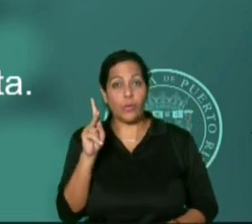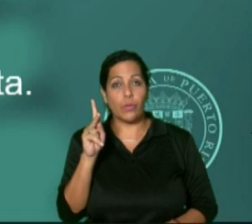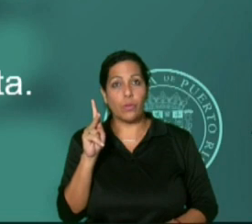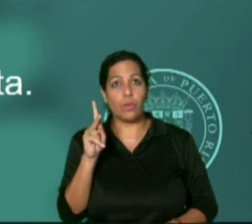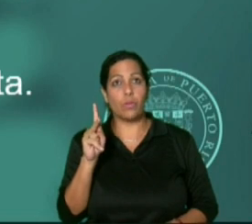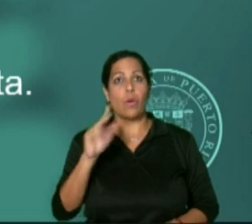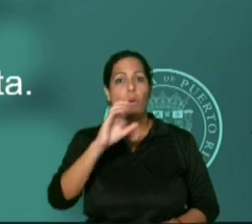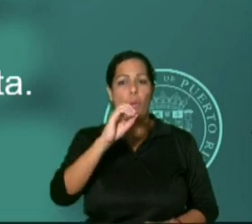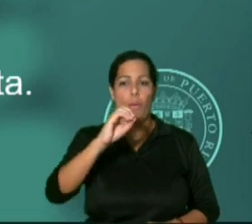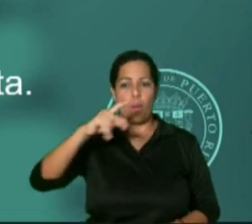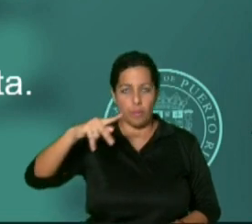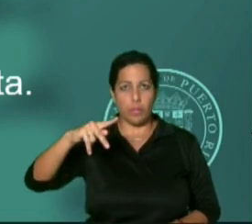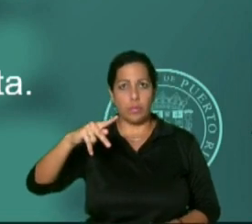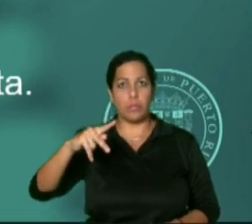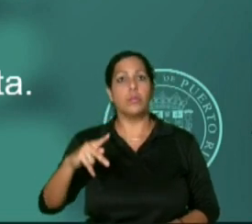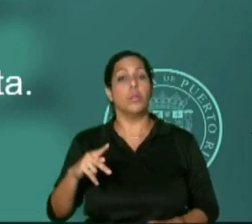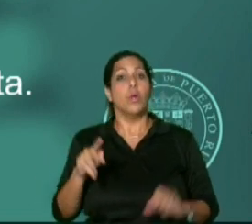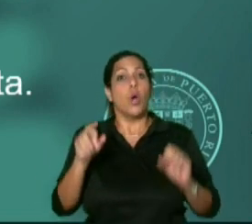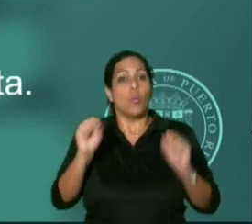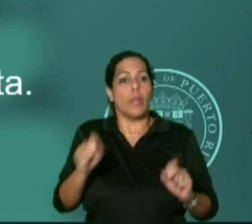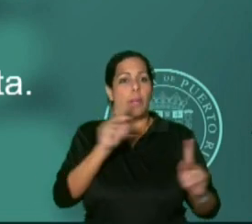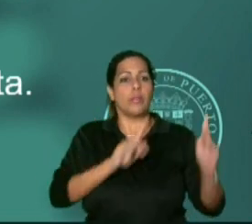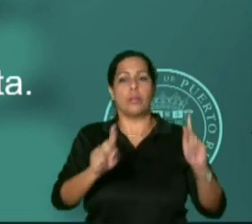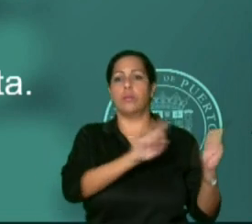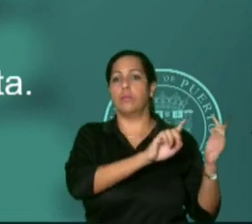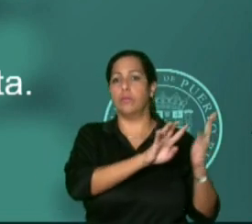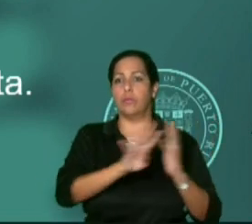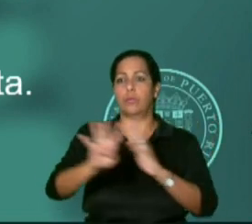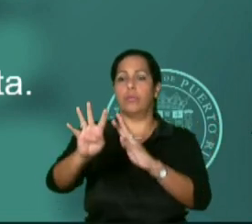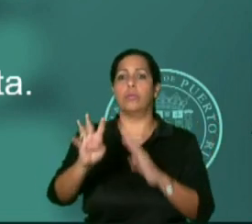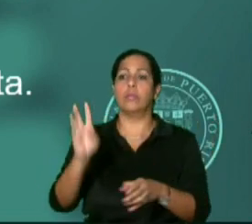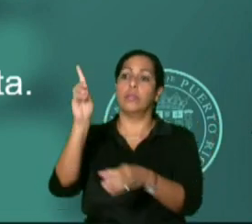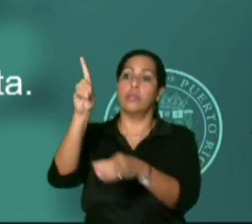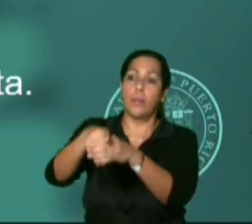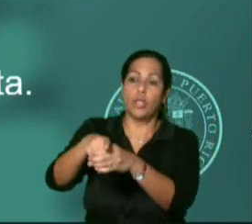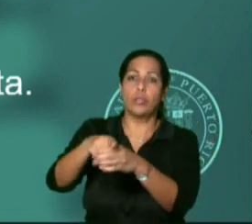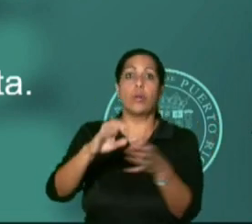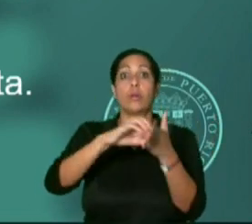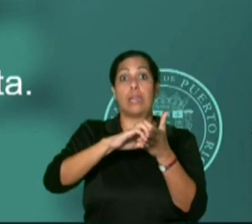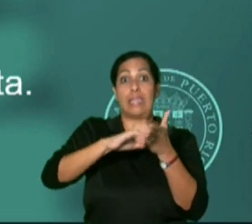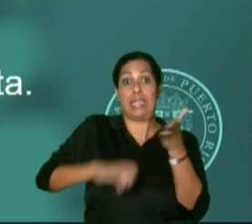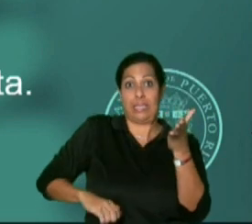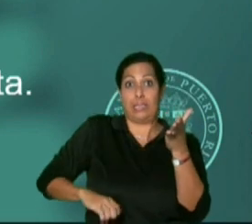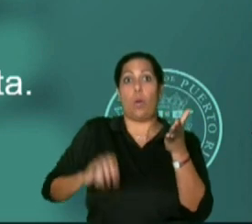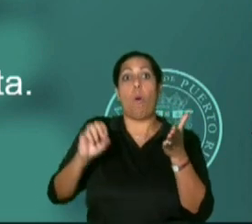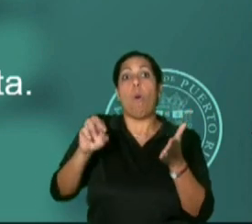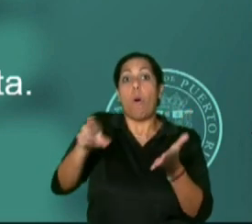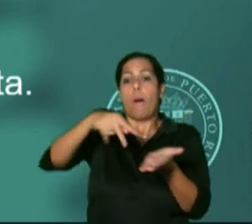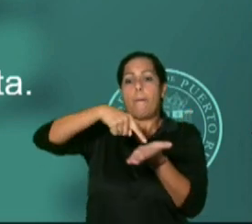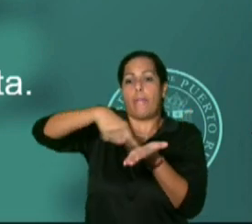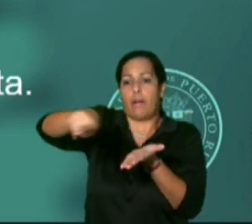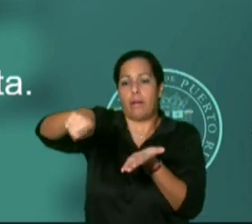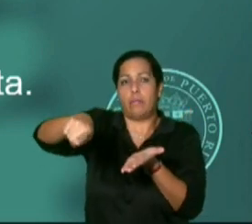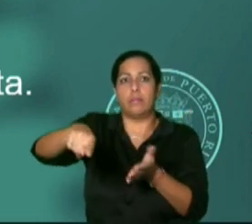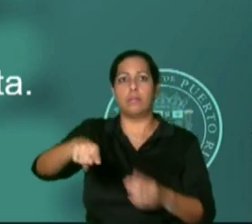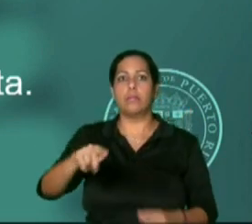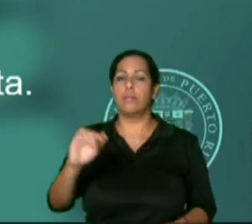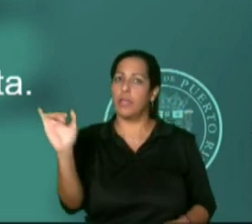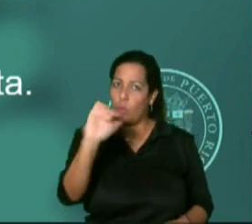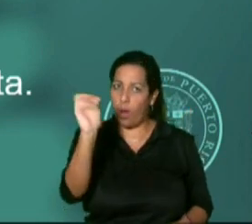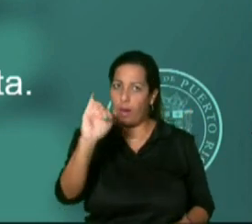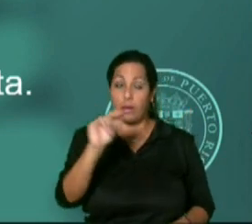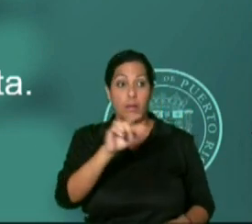podrán operar en actividades de depósitos, retiros o pagos, siempre y cuando su ocupación de igual